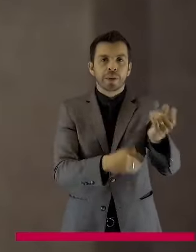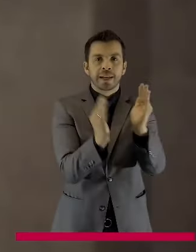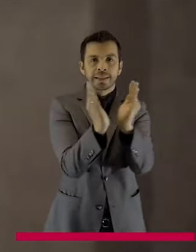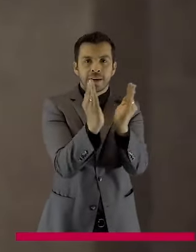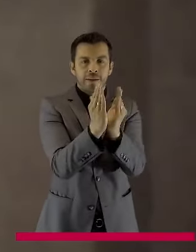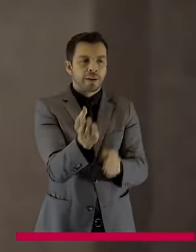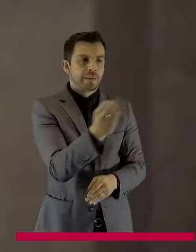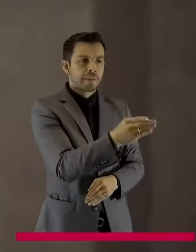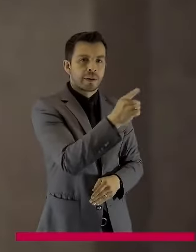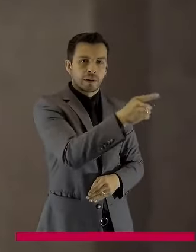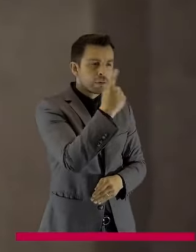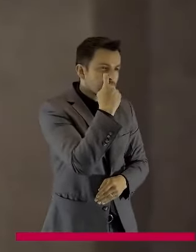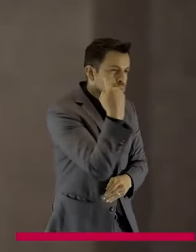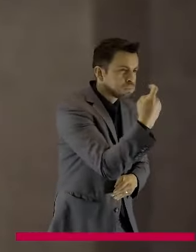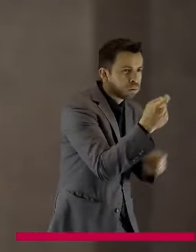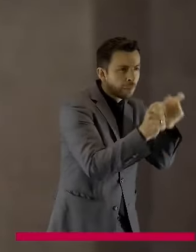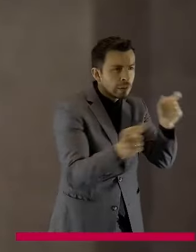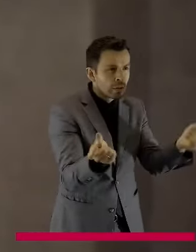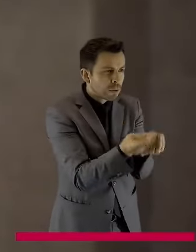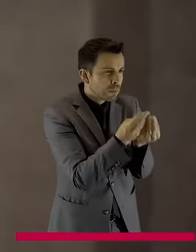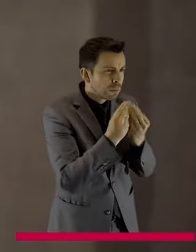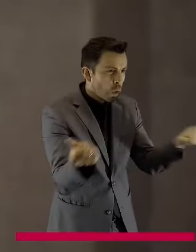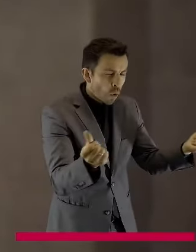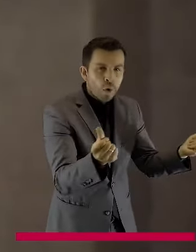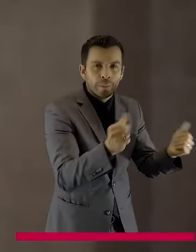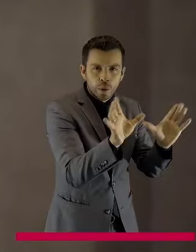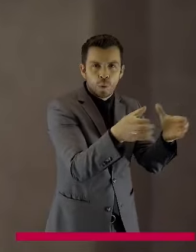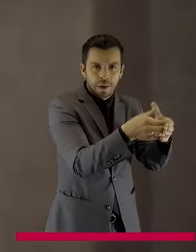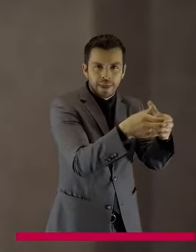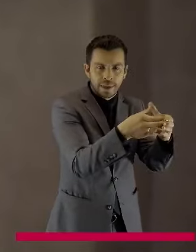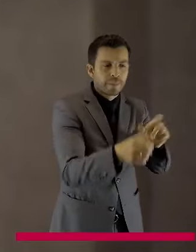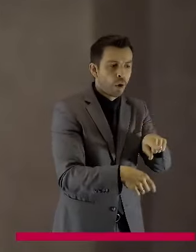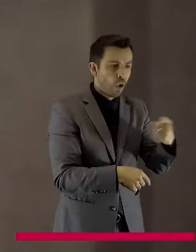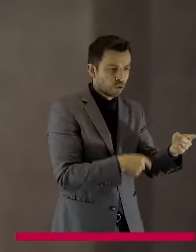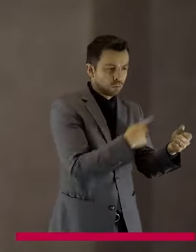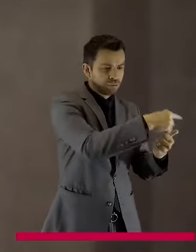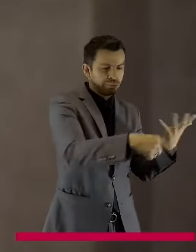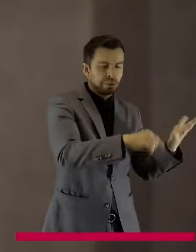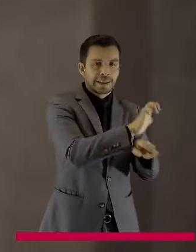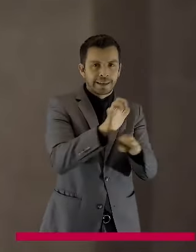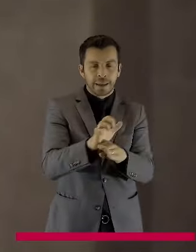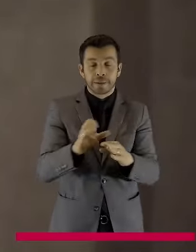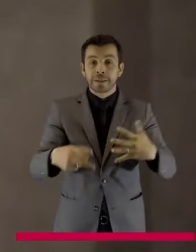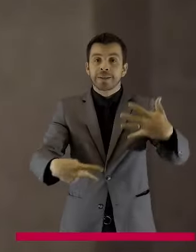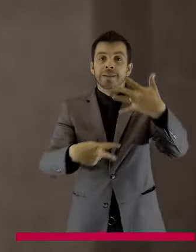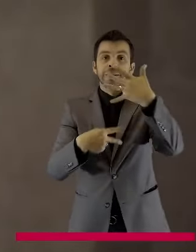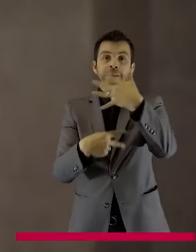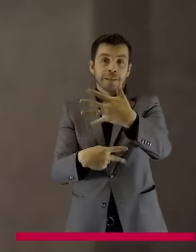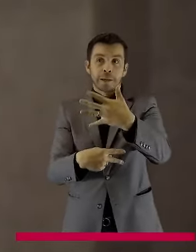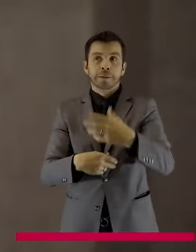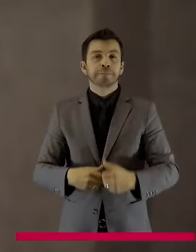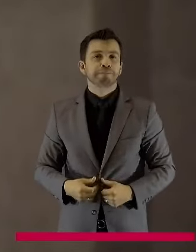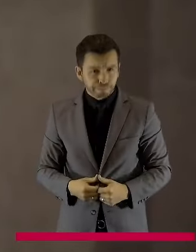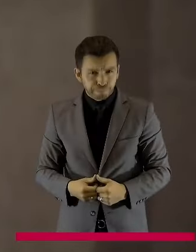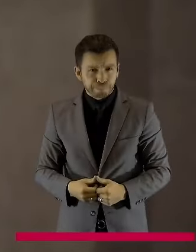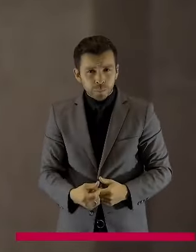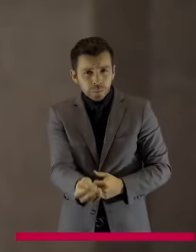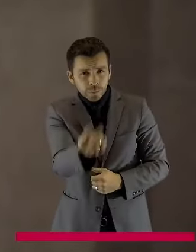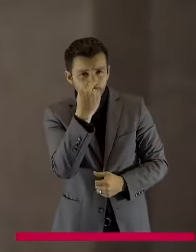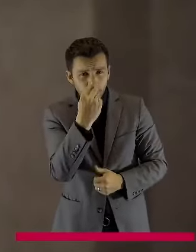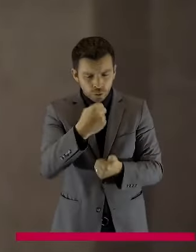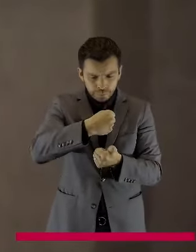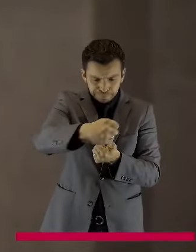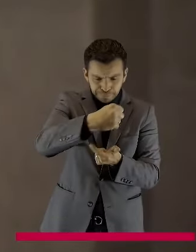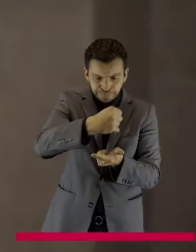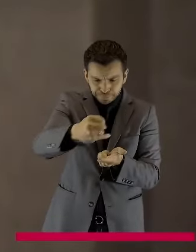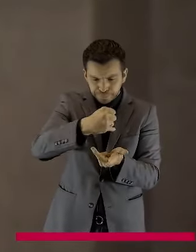ICBF, la Unidad de Búsqueda de Personas Dadas por Desaparecidas, entre otras. Con todas estas líneas